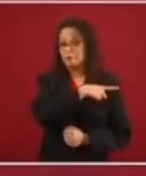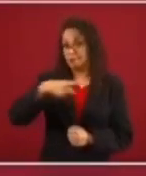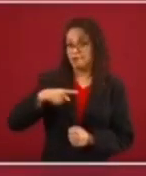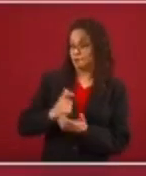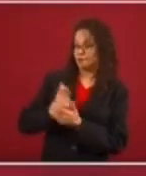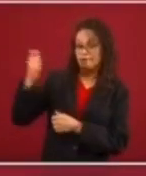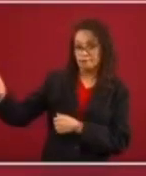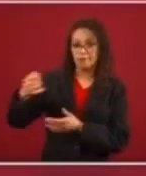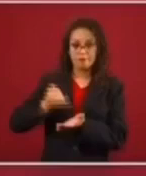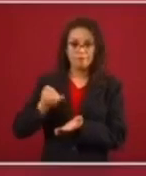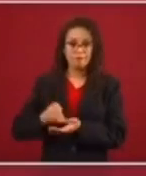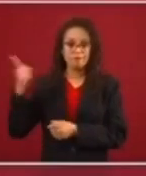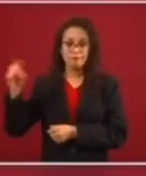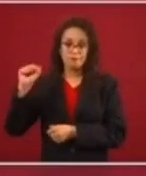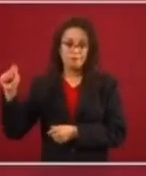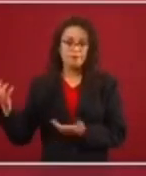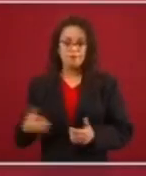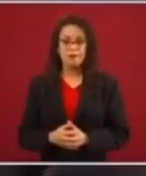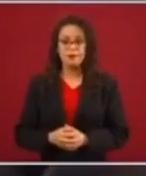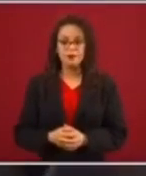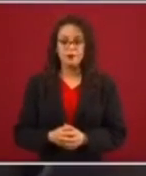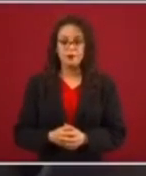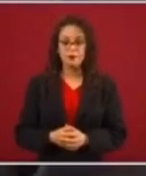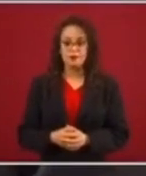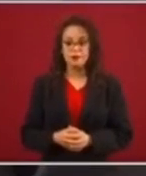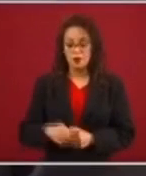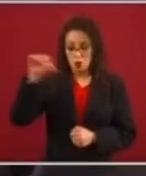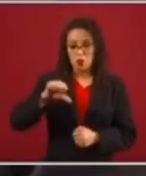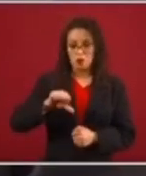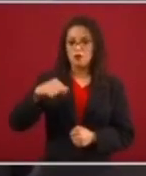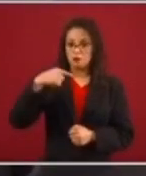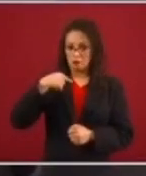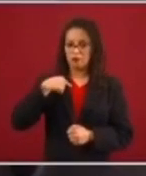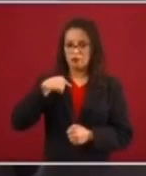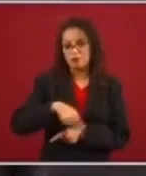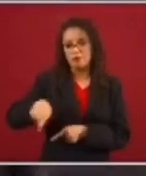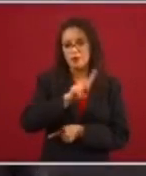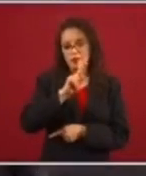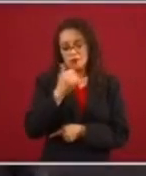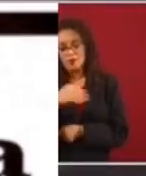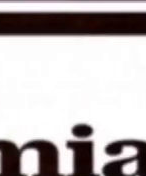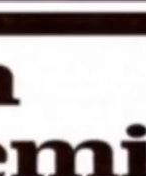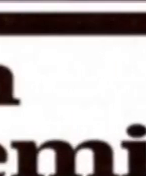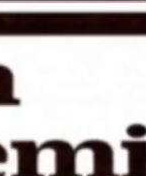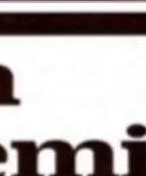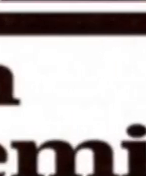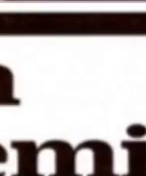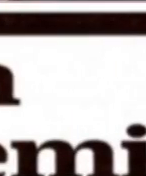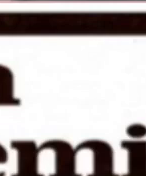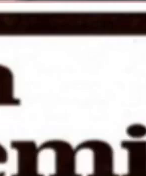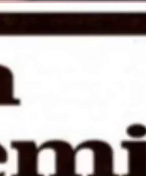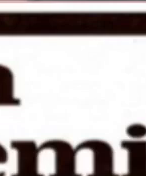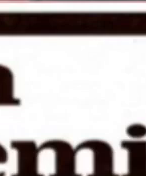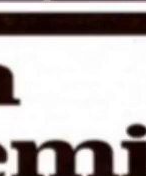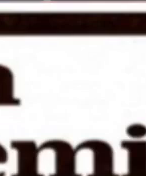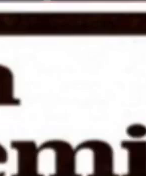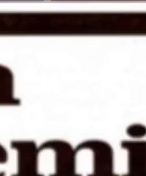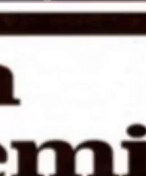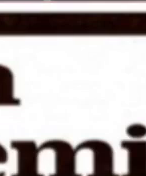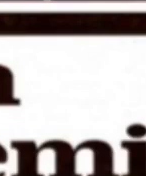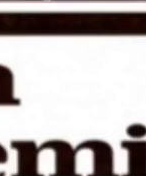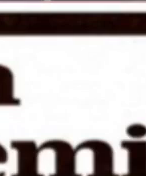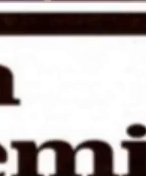dinero a la hacienda pública. Ya le voy a mandar hoy la lista. ¿Él estaba pidiendo apoyo para las pymes o para las grandes